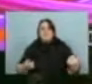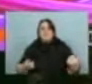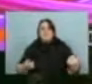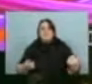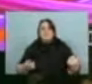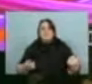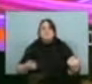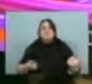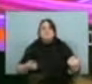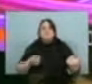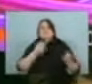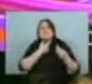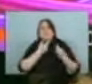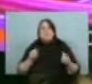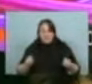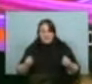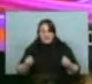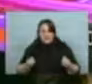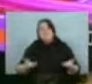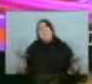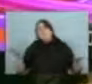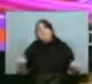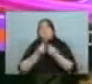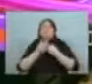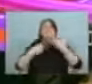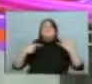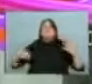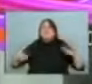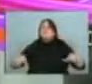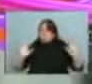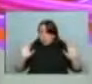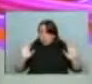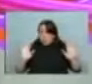Acá me está diciendo que... Pueden pasar tantas cosas, aunque vos no creas.